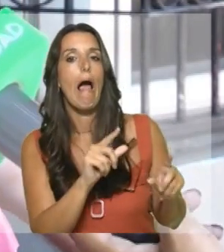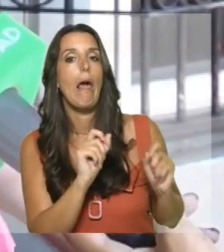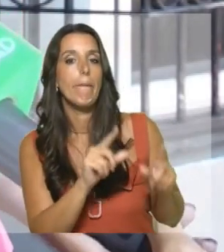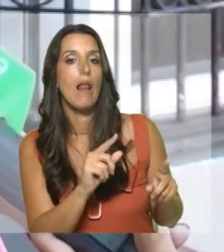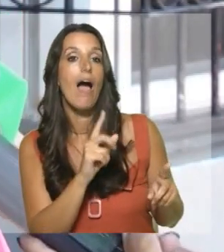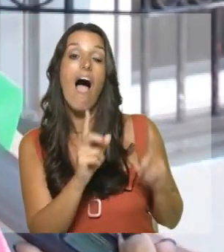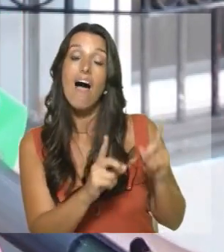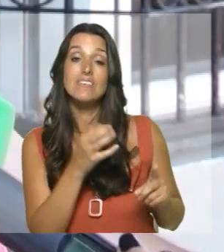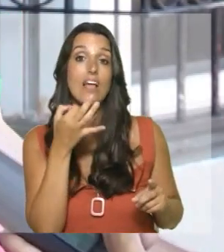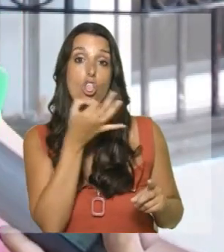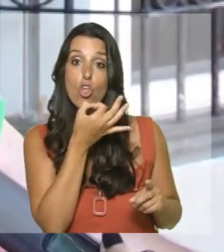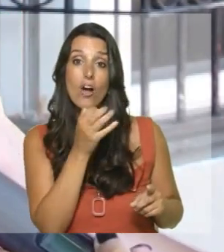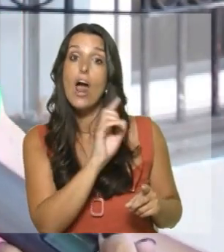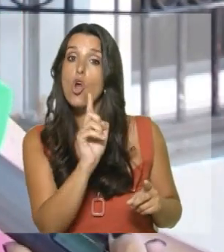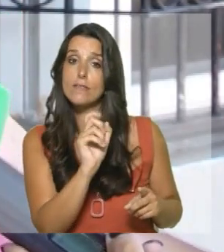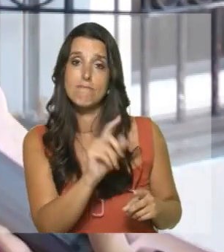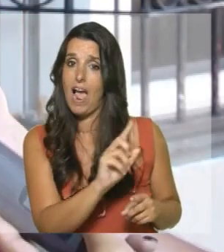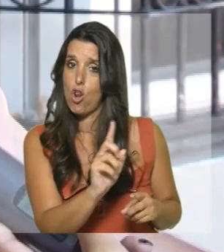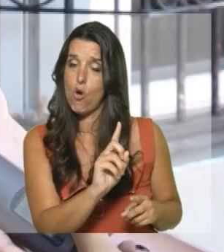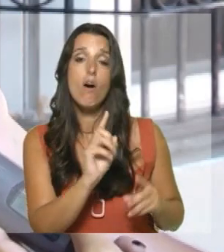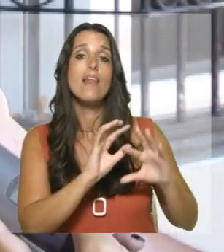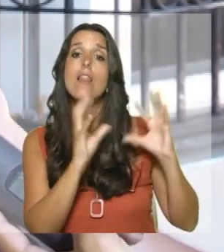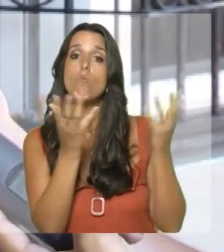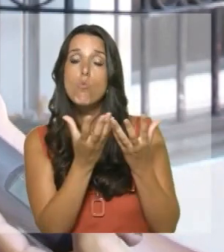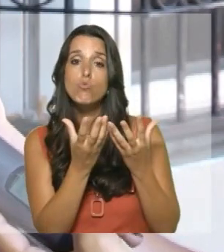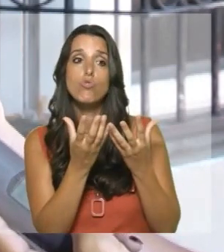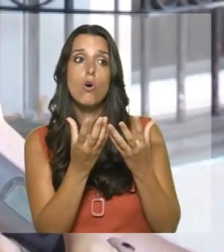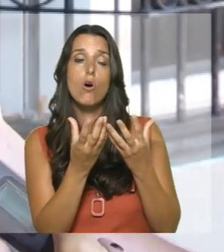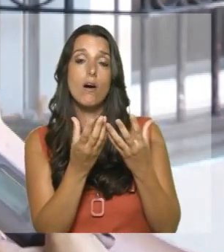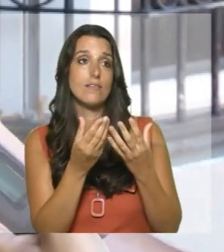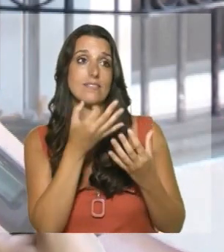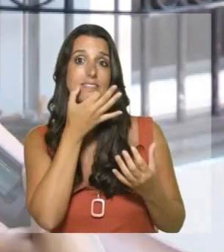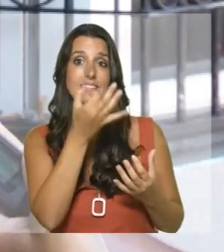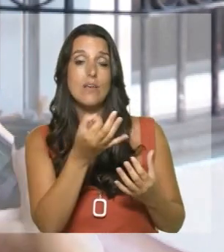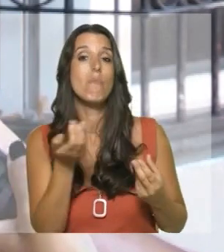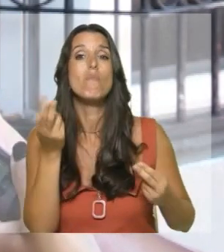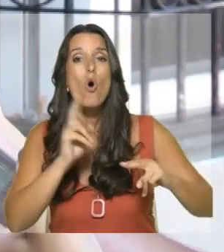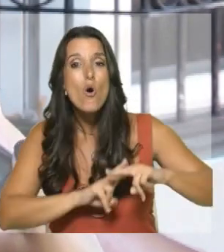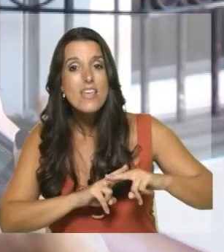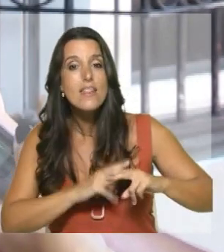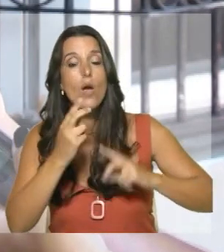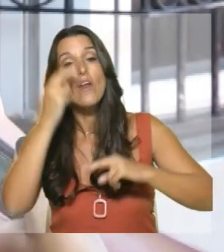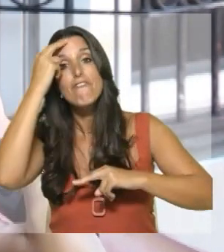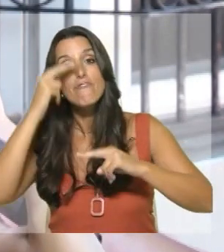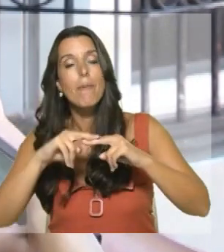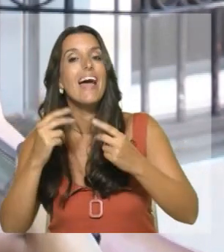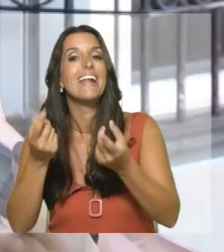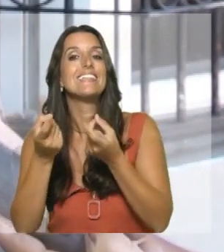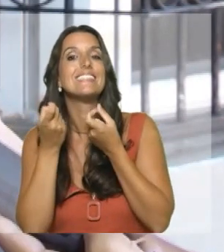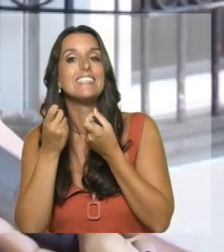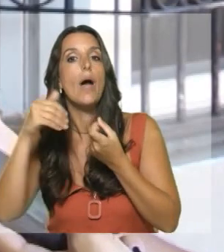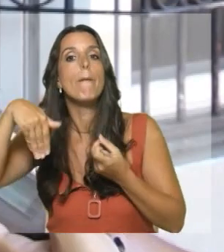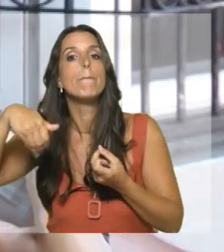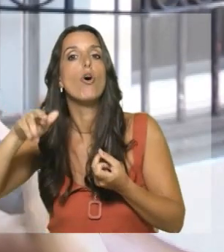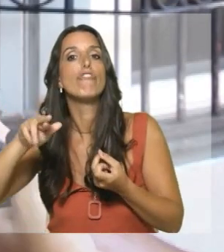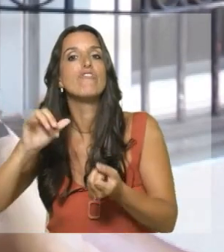A veces las drogas no son cosas malas. En el mundo contemporáneo sería una desgracia morirse de algunas enfermedades si no existiera la morfina.